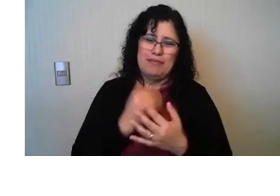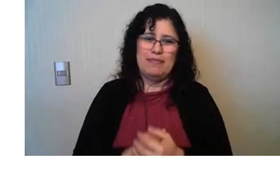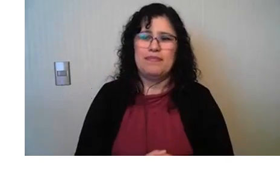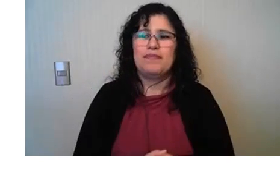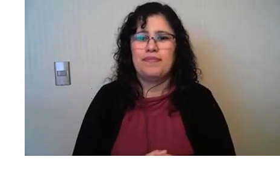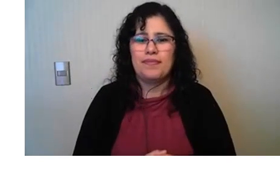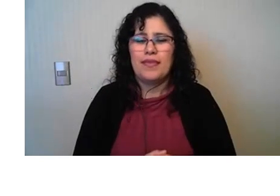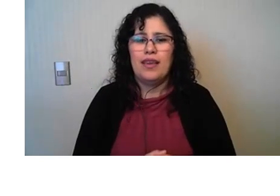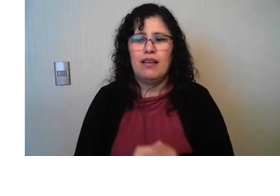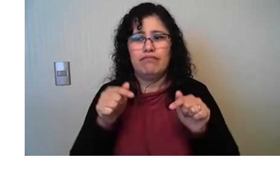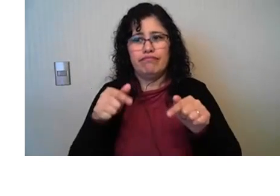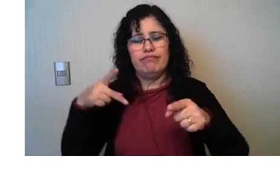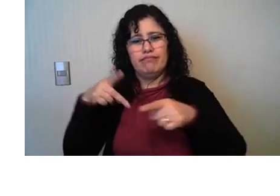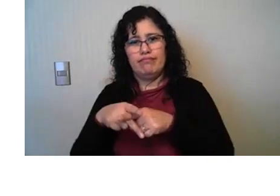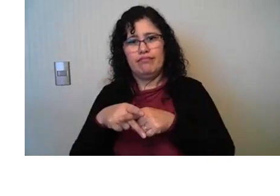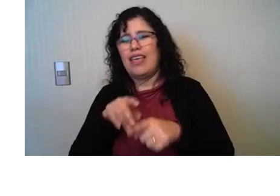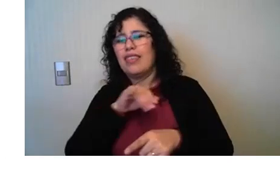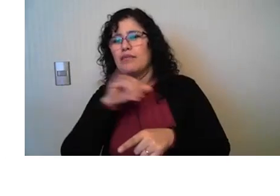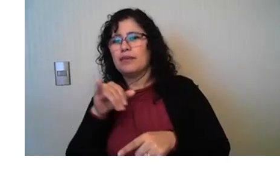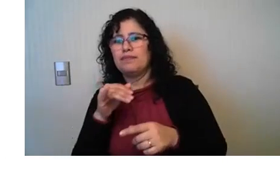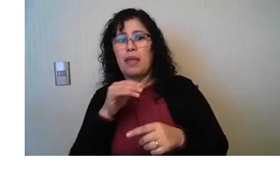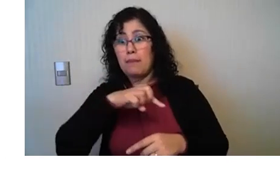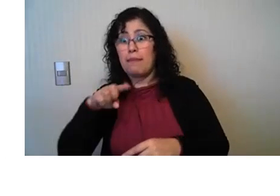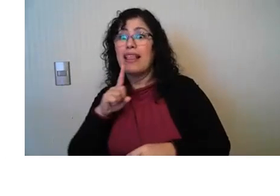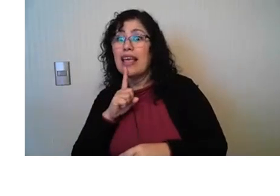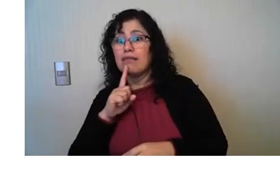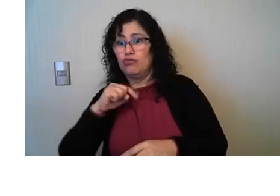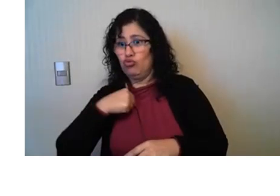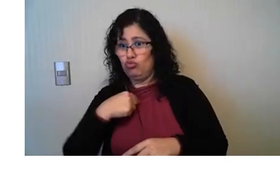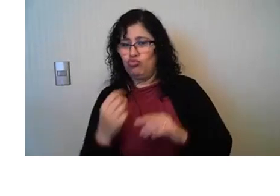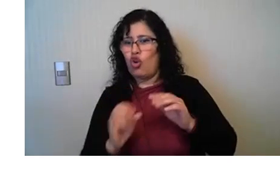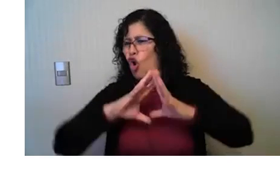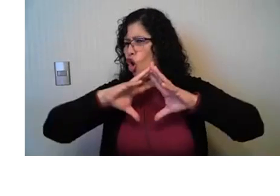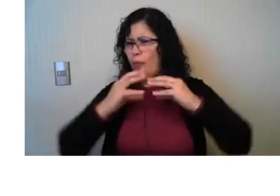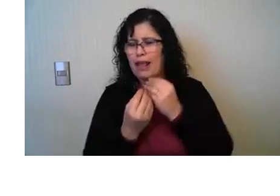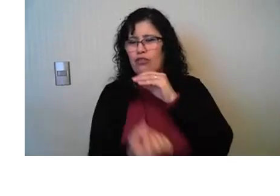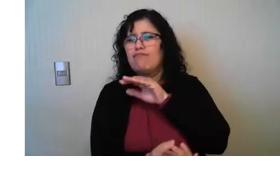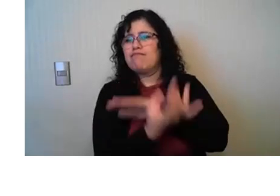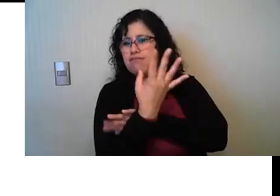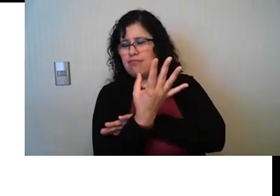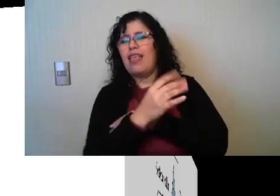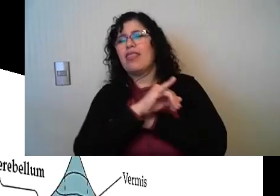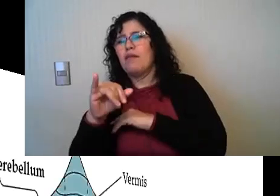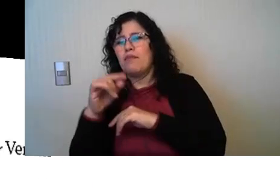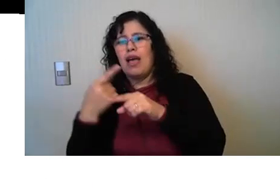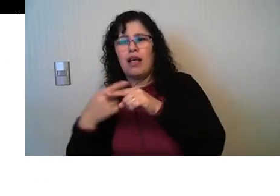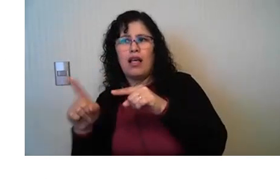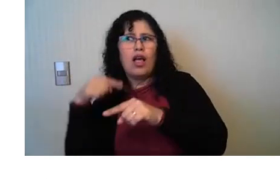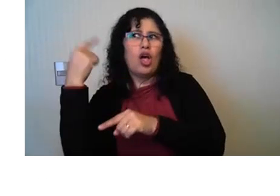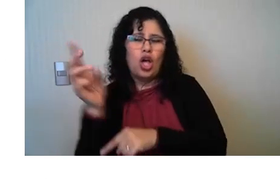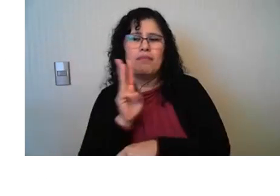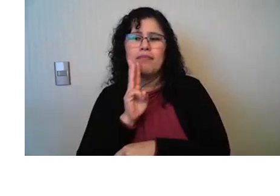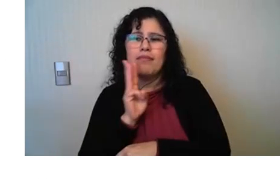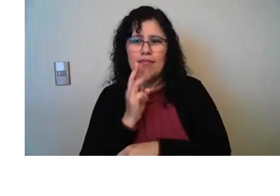vamos a dejar hasta acá. Yo les voy a subir este PPT completo para que lo terminen de revisar. Lo vamos a retomar el próximo día